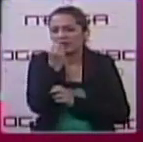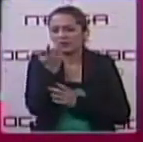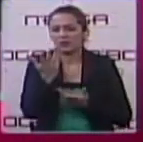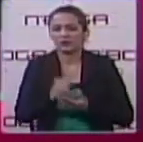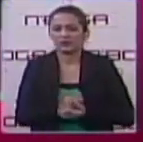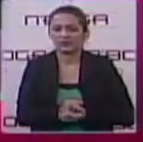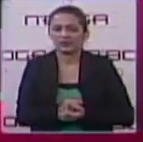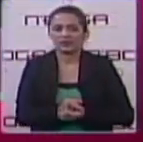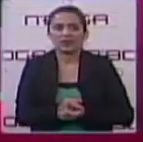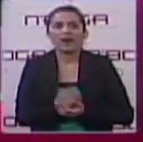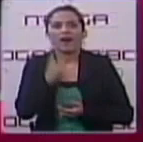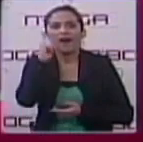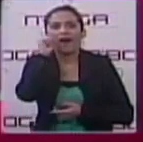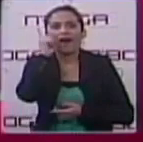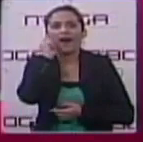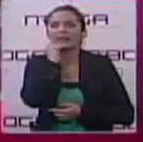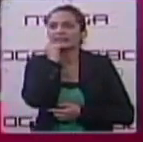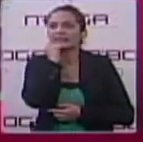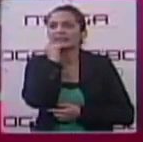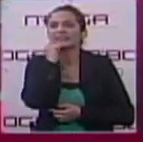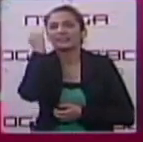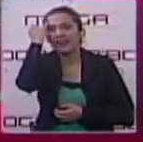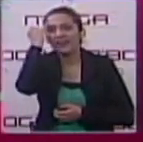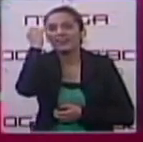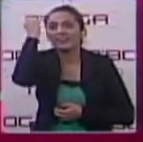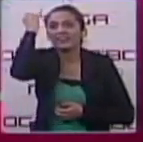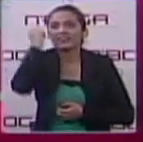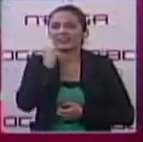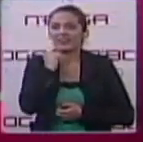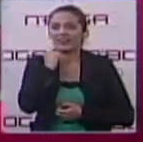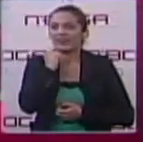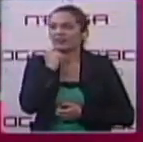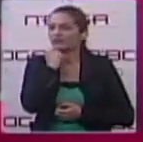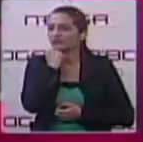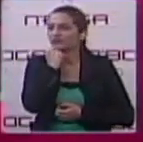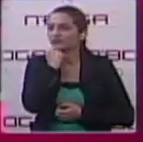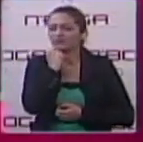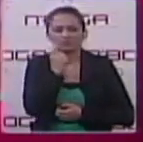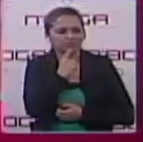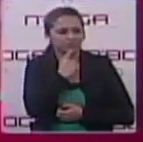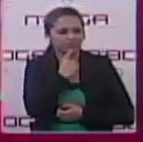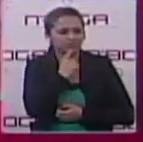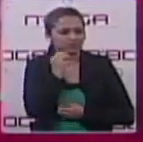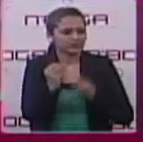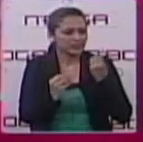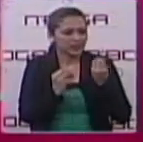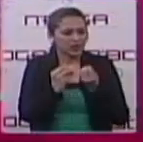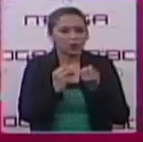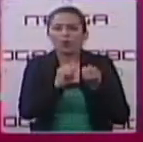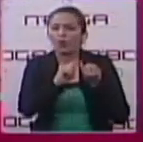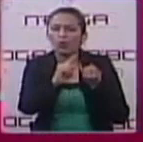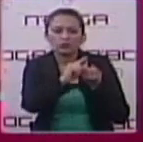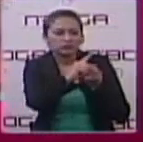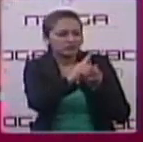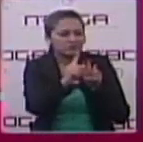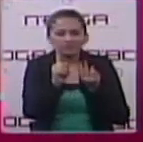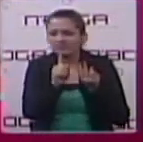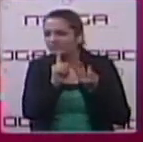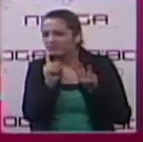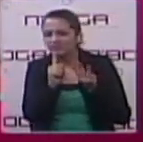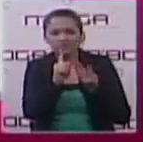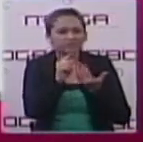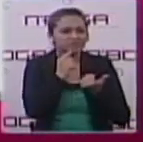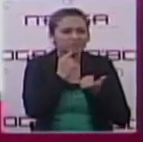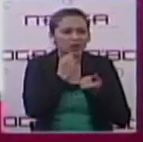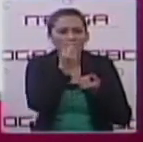diferente y vimos esta oportunidad eh comenzamos a analizar un montón de cosas de situaciones